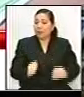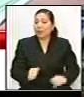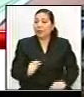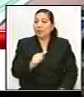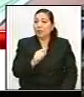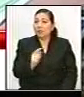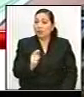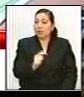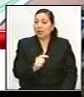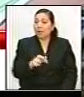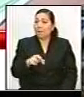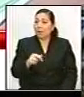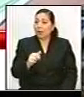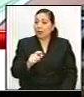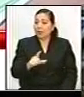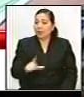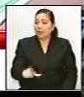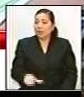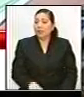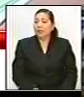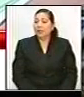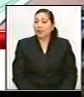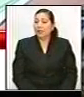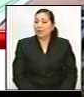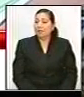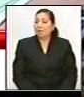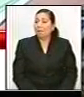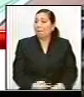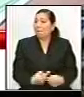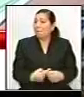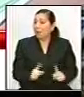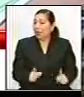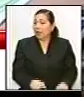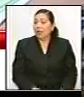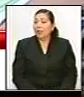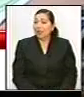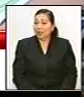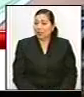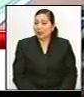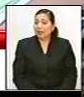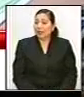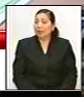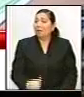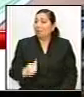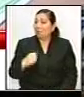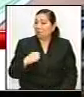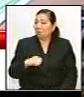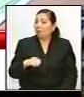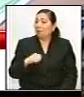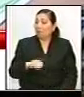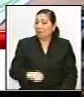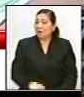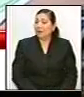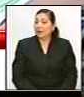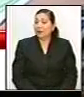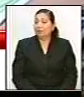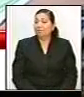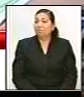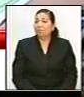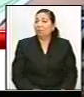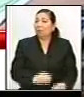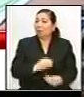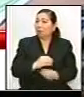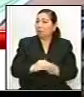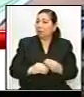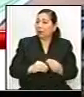Zapallar, que es Leoncio Prado. Sin embargo, el alcalde estuvo mezclado